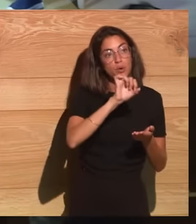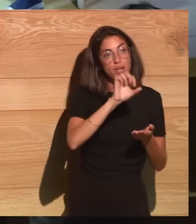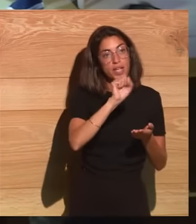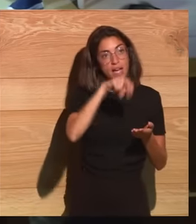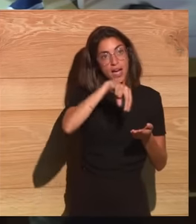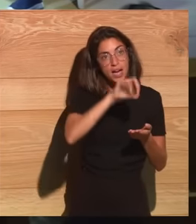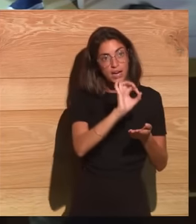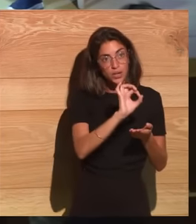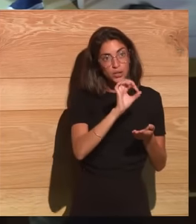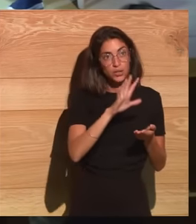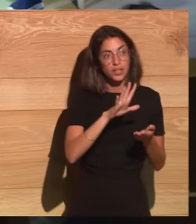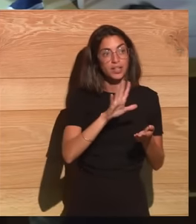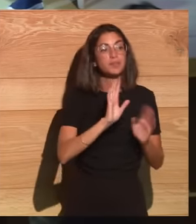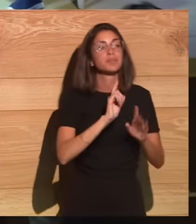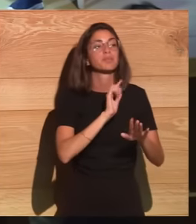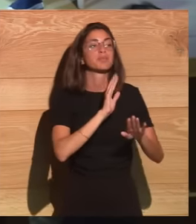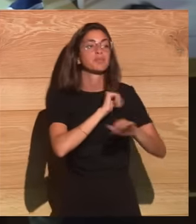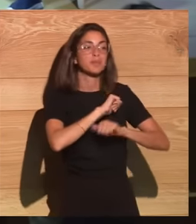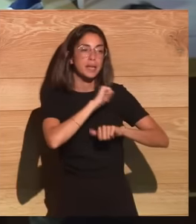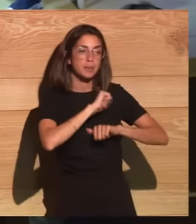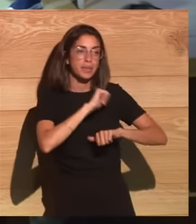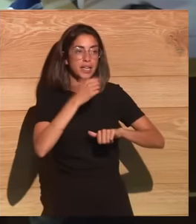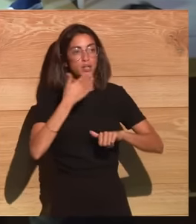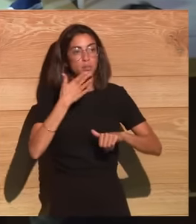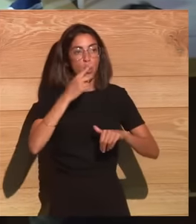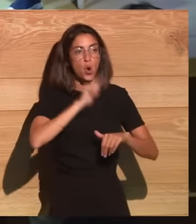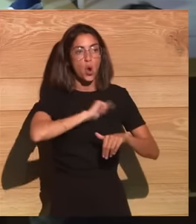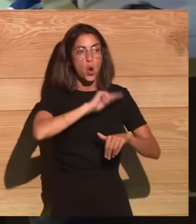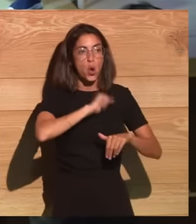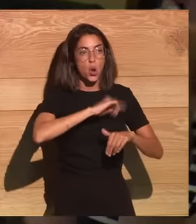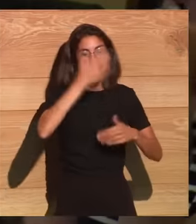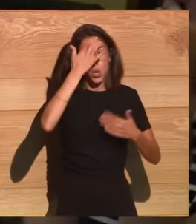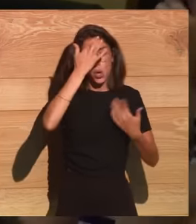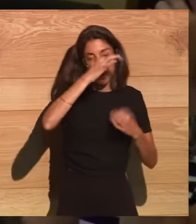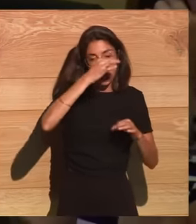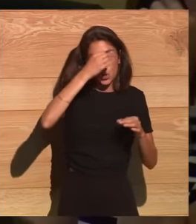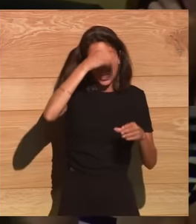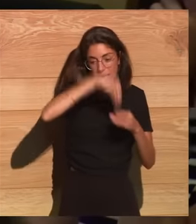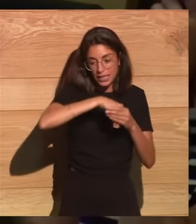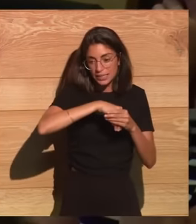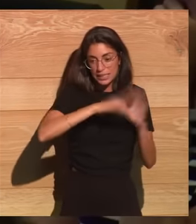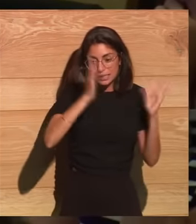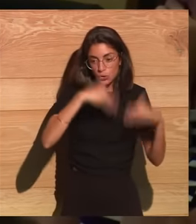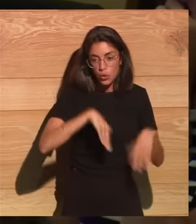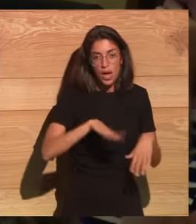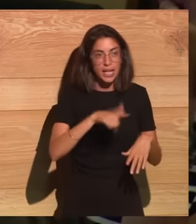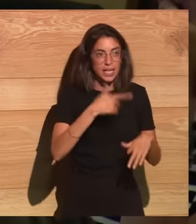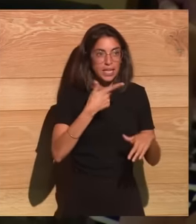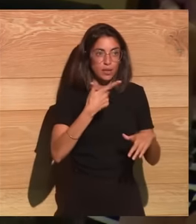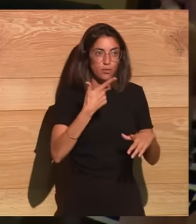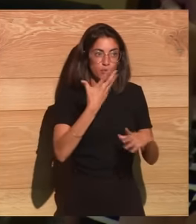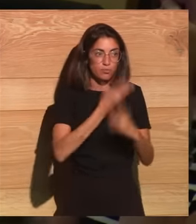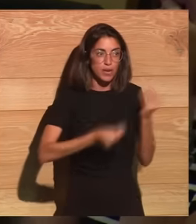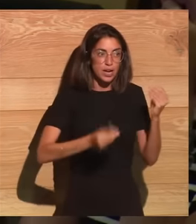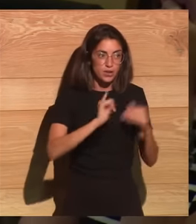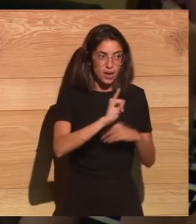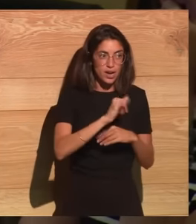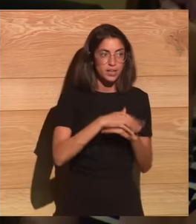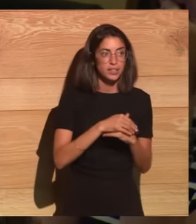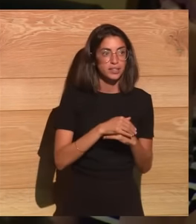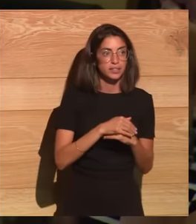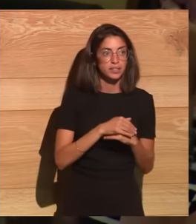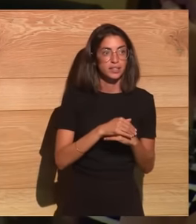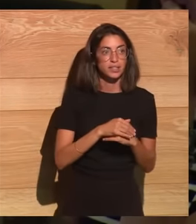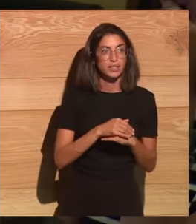haber un problema de lógica interna. Van a descubrir que esa historia tiene grietas, ya verás. Sí. No, estoy en Atocha.